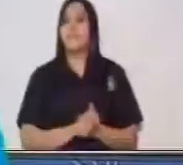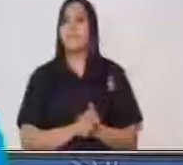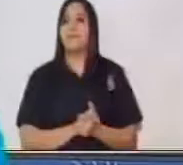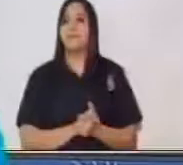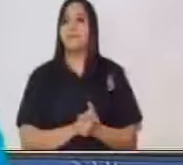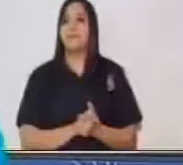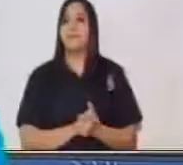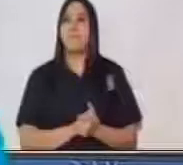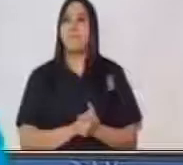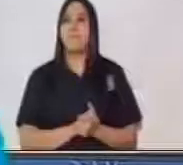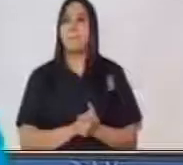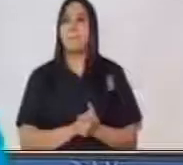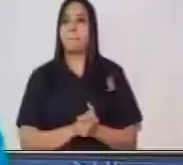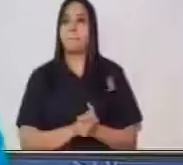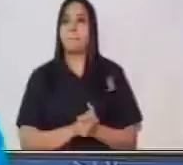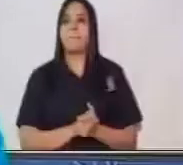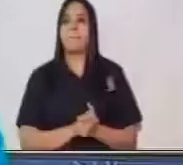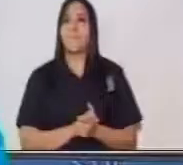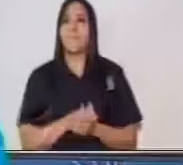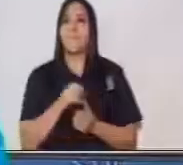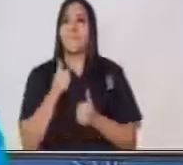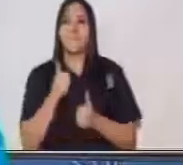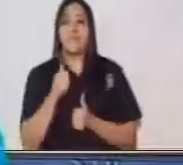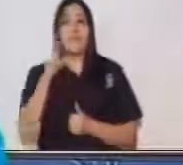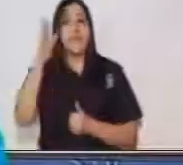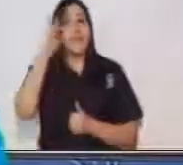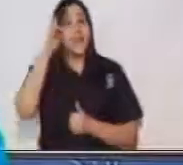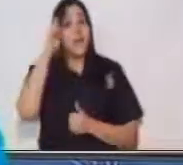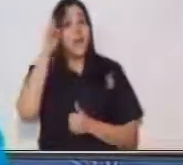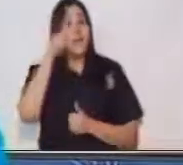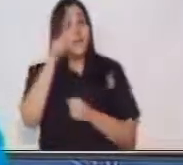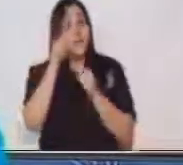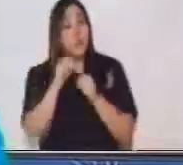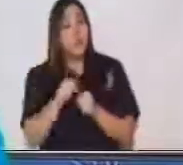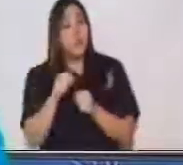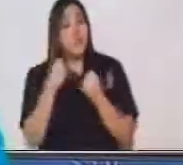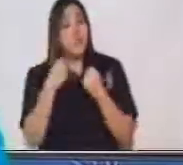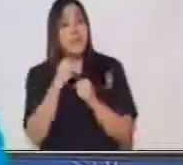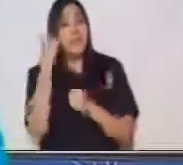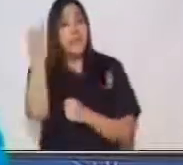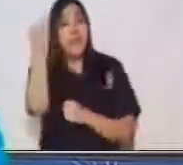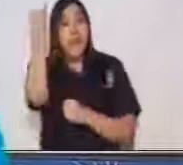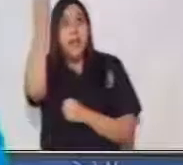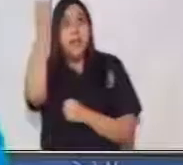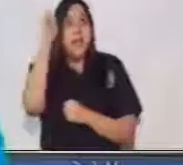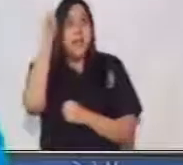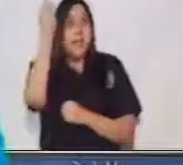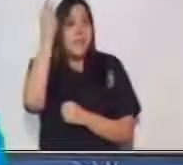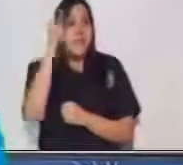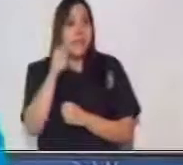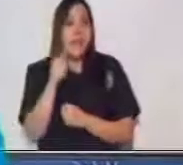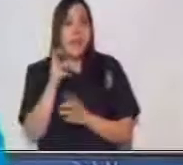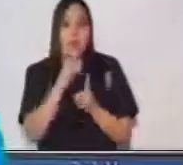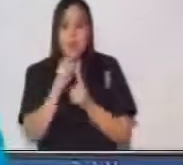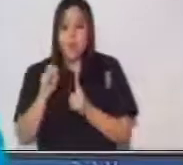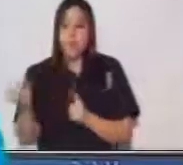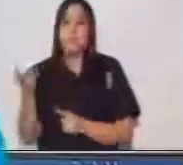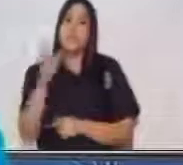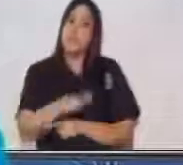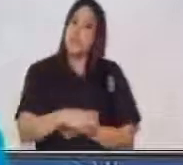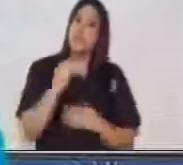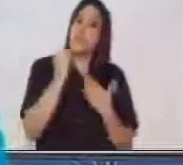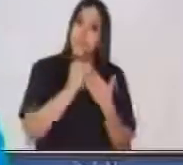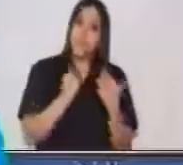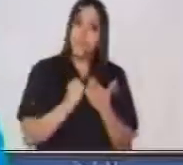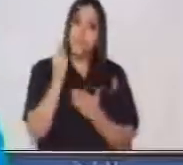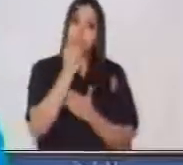Muy bien, recuerda que tú puedes redactar oraciones y después puedes hacer los dibujos. Las tienes que